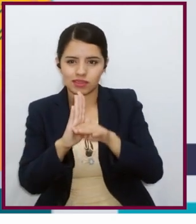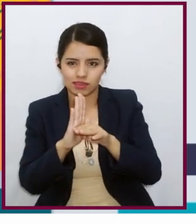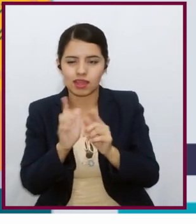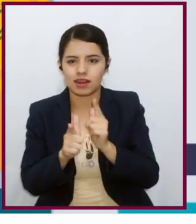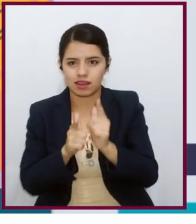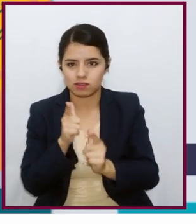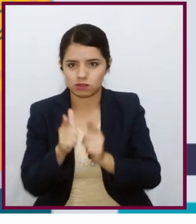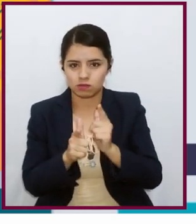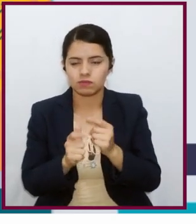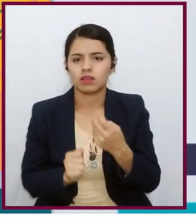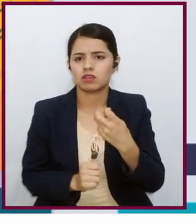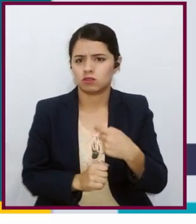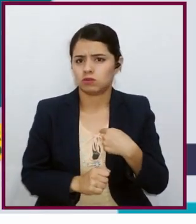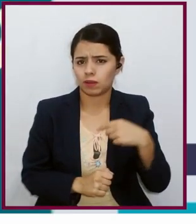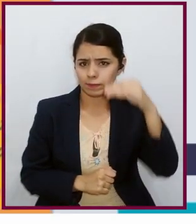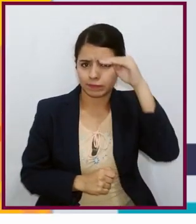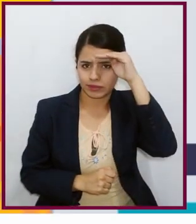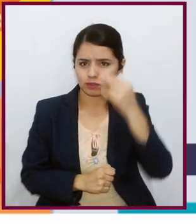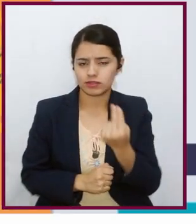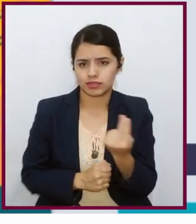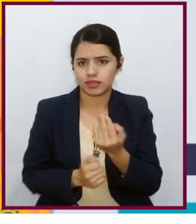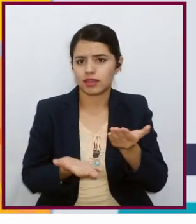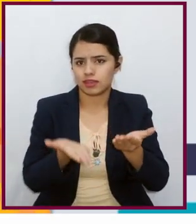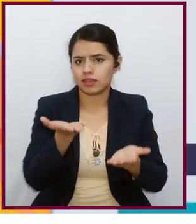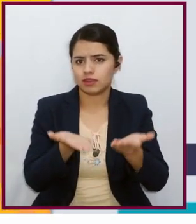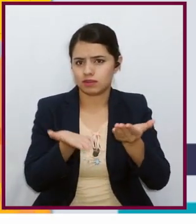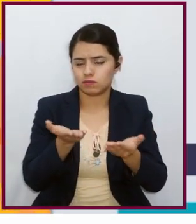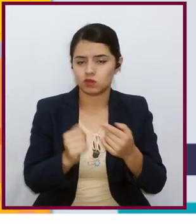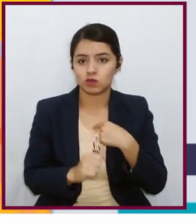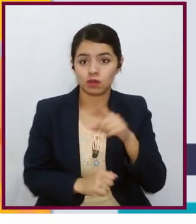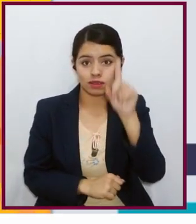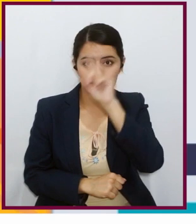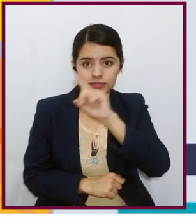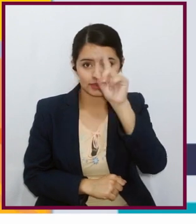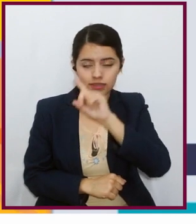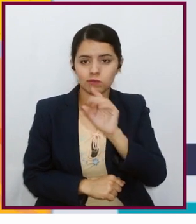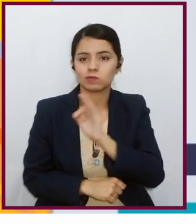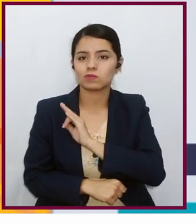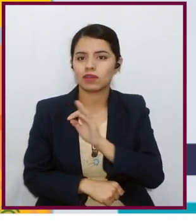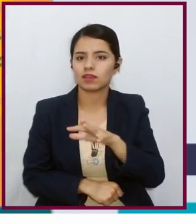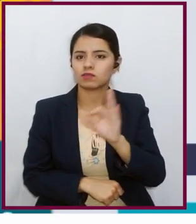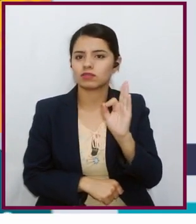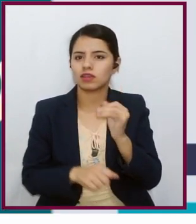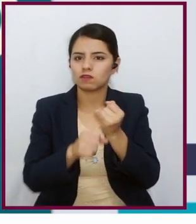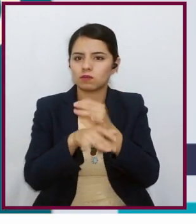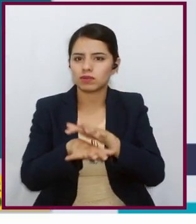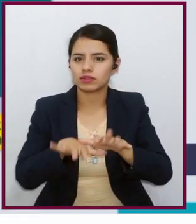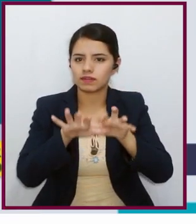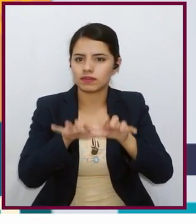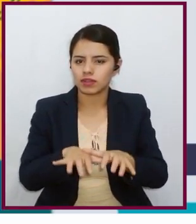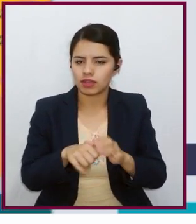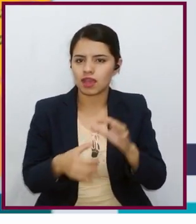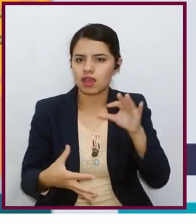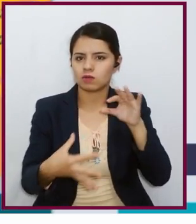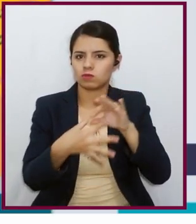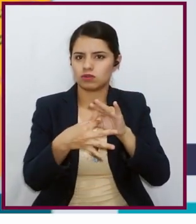tener o utilizarse con símbolos, gráficos, emoticones que ahora son muy